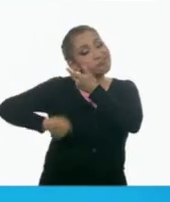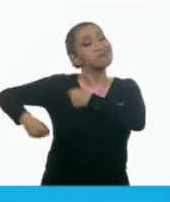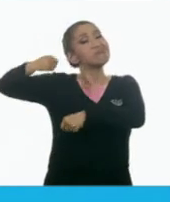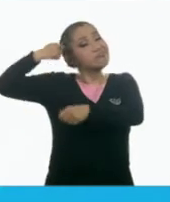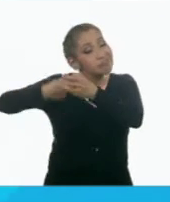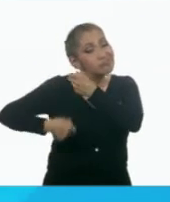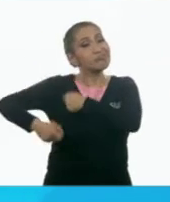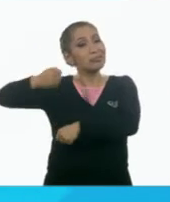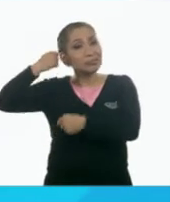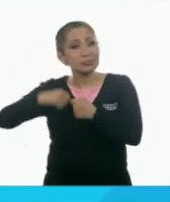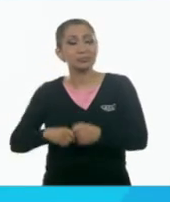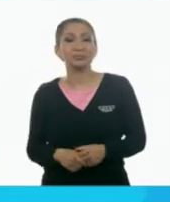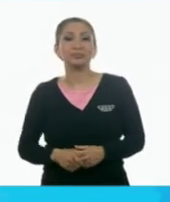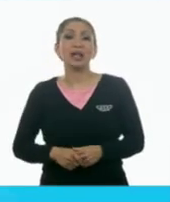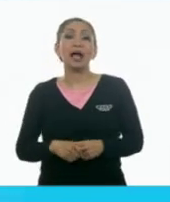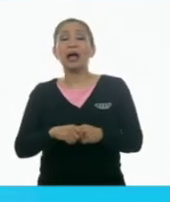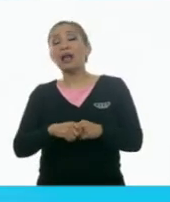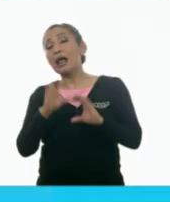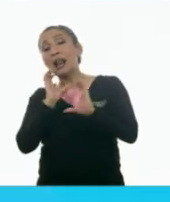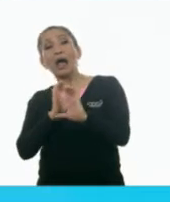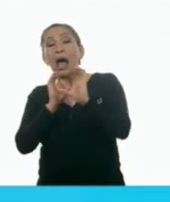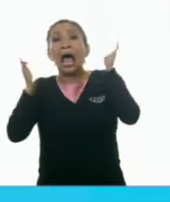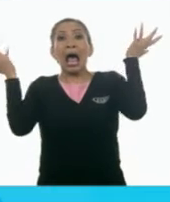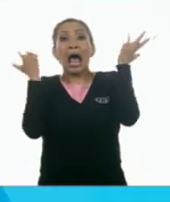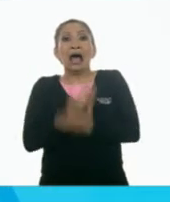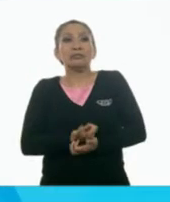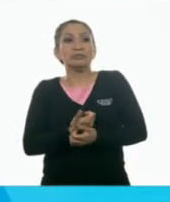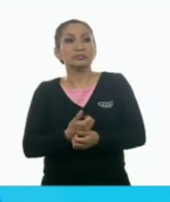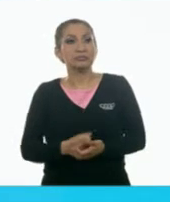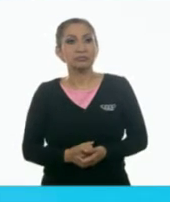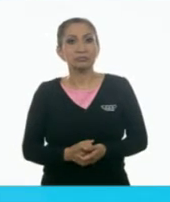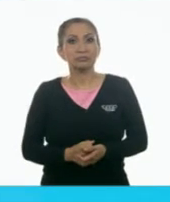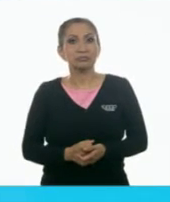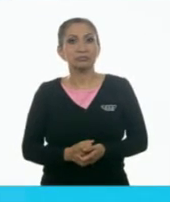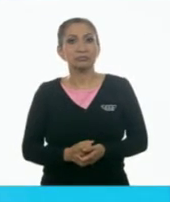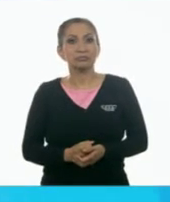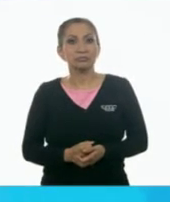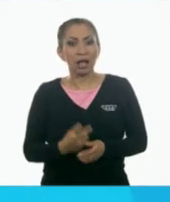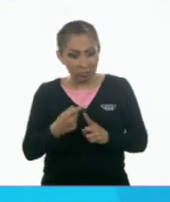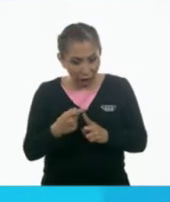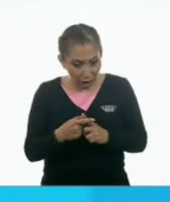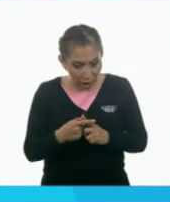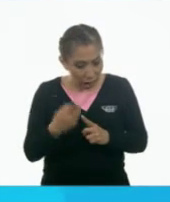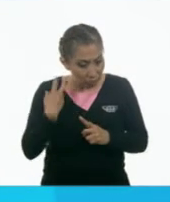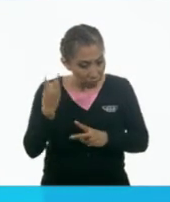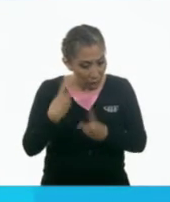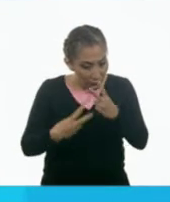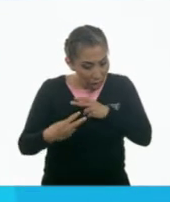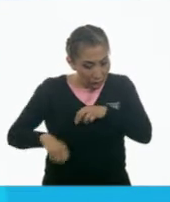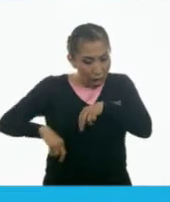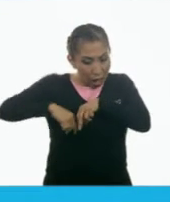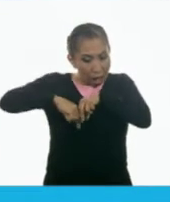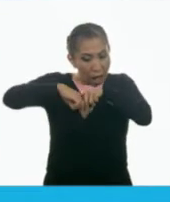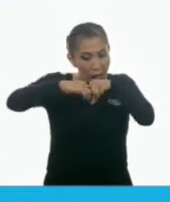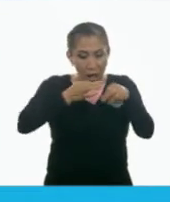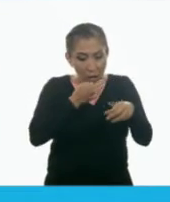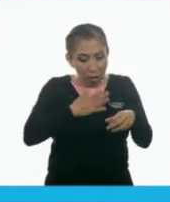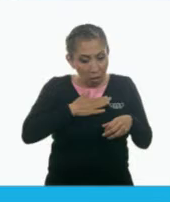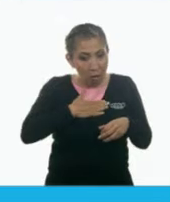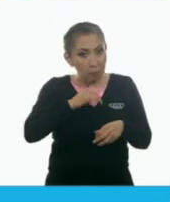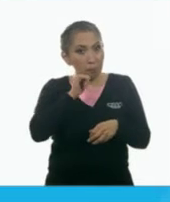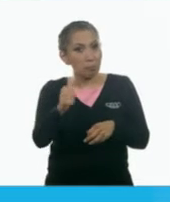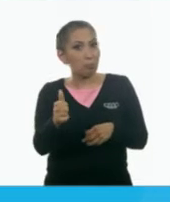cabello! ¡La, la, la! ¡Ay! ¿Quién sube por mi larga y rubia cabellera sin avisar?